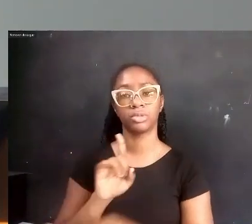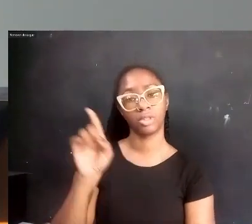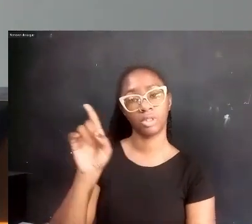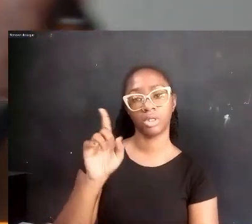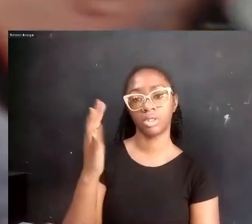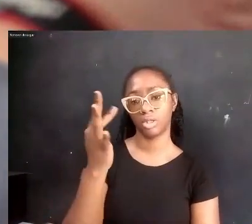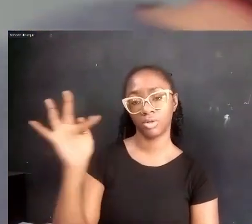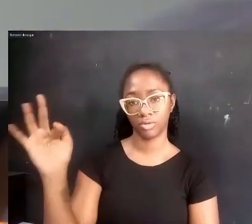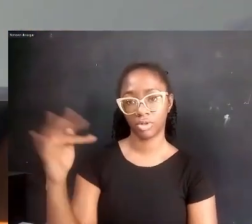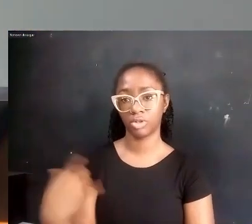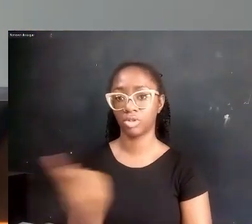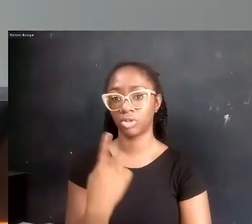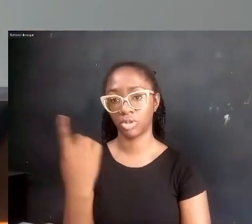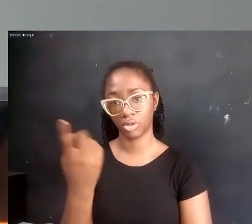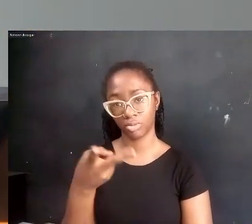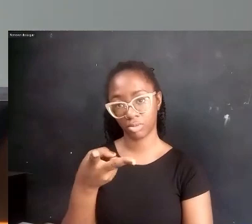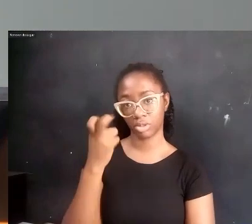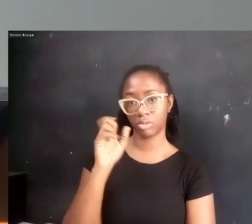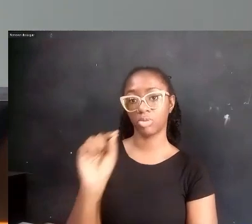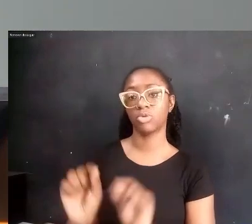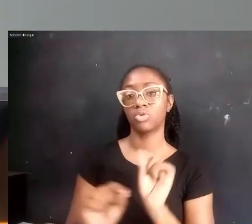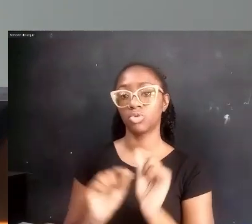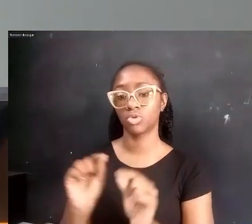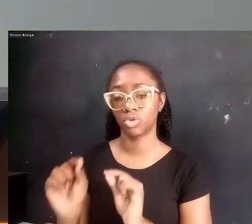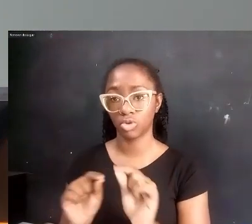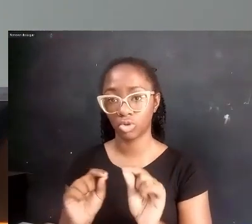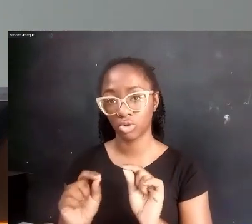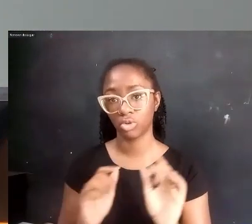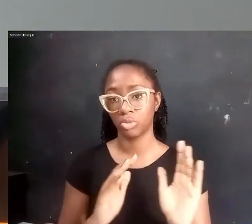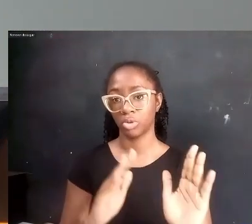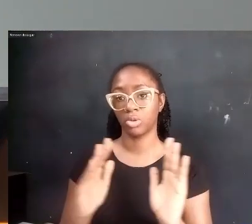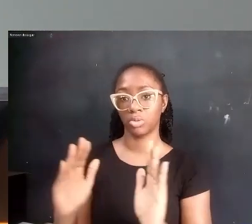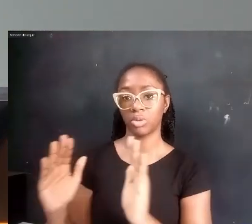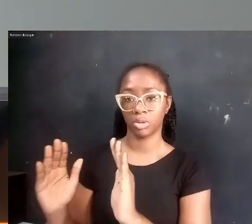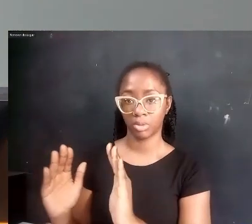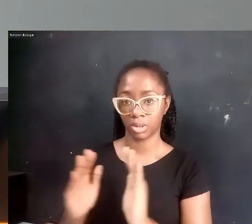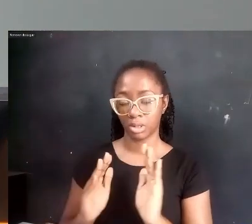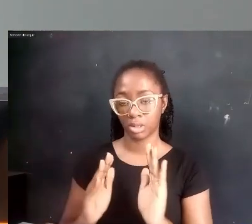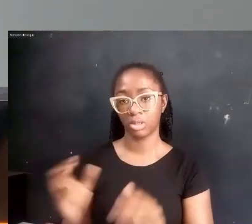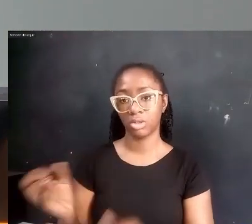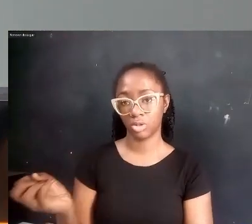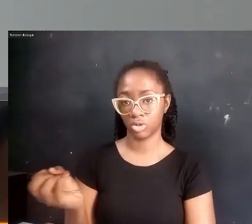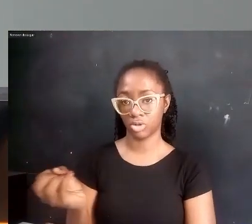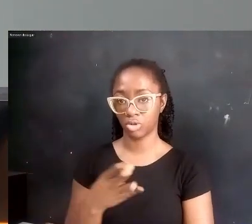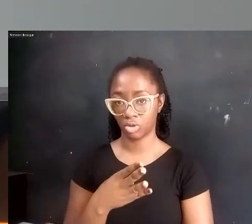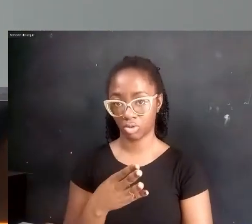las constituciones son los instrumentos de la instauración de nuevas